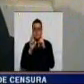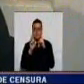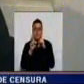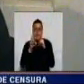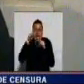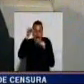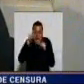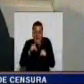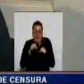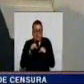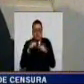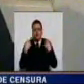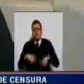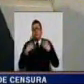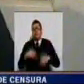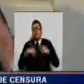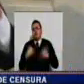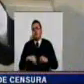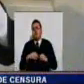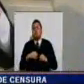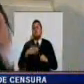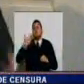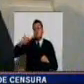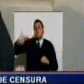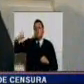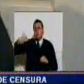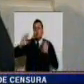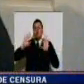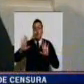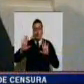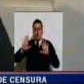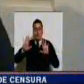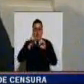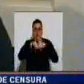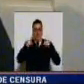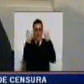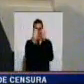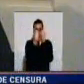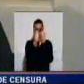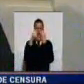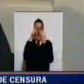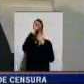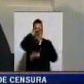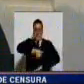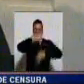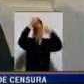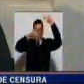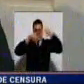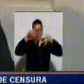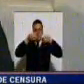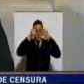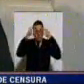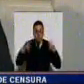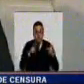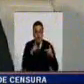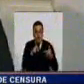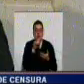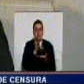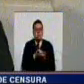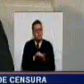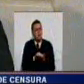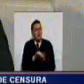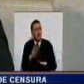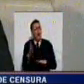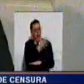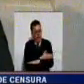antecedente que es una decisión de la Sala Plena del Consejo de Estado sobre una subasta de uno que casi sucedió